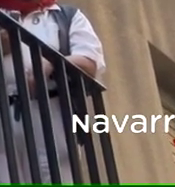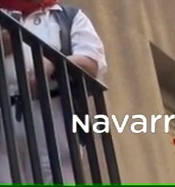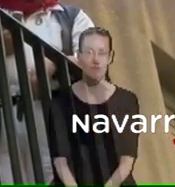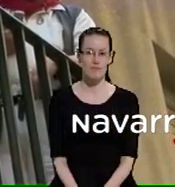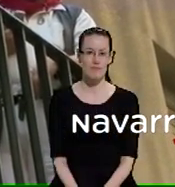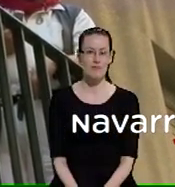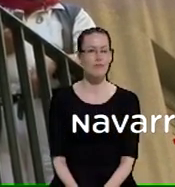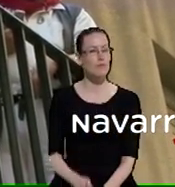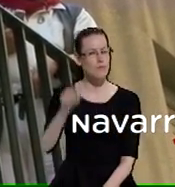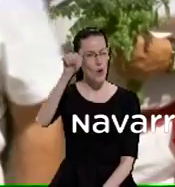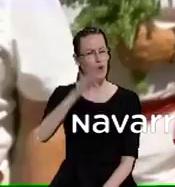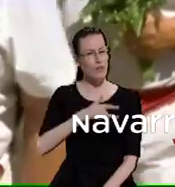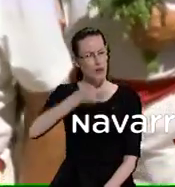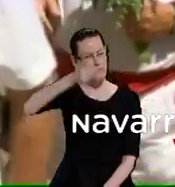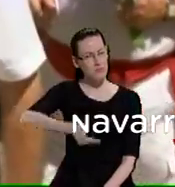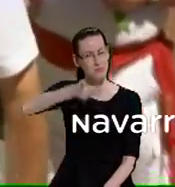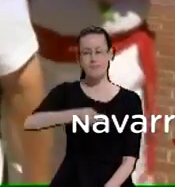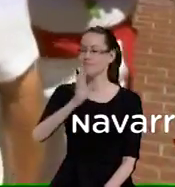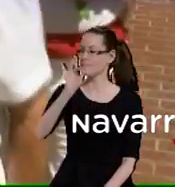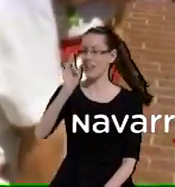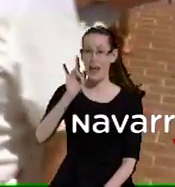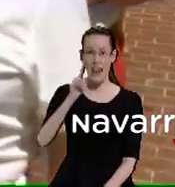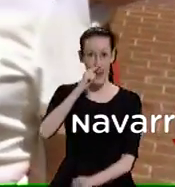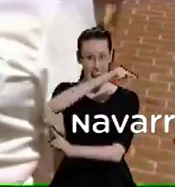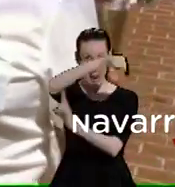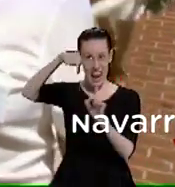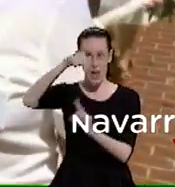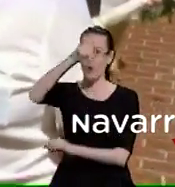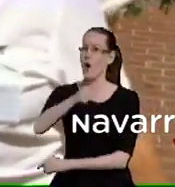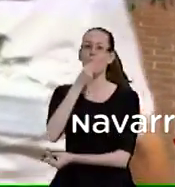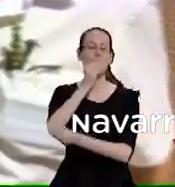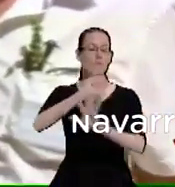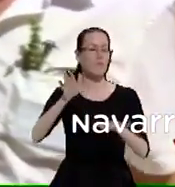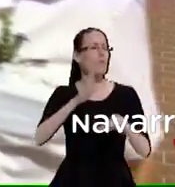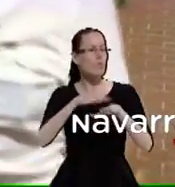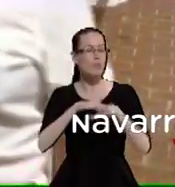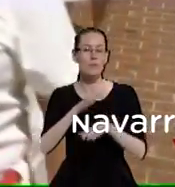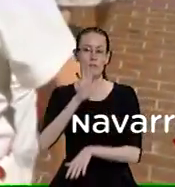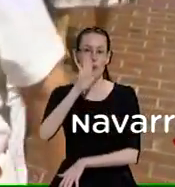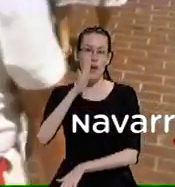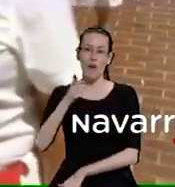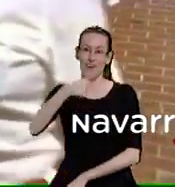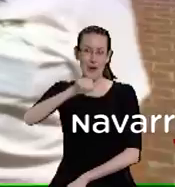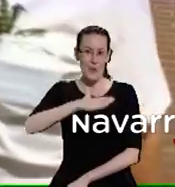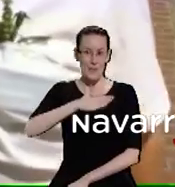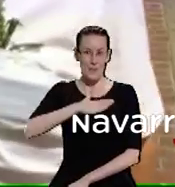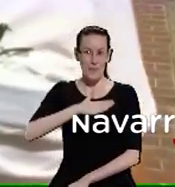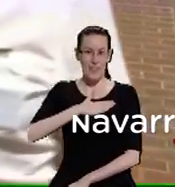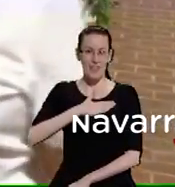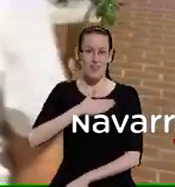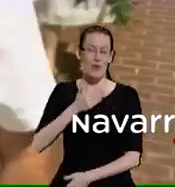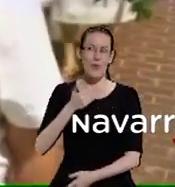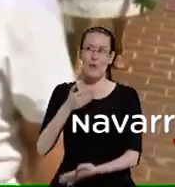Hoy día importante. Hoy es el mejor día del año para nosotros. ¿Por qué? Hombre, es nuestra patrona y tenemos devoción por